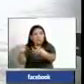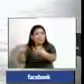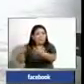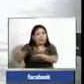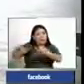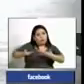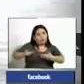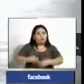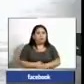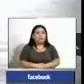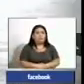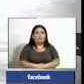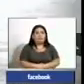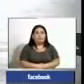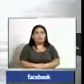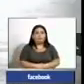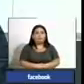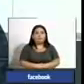apoyarnos.